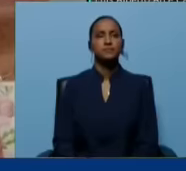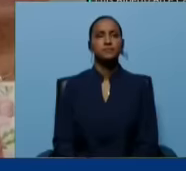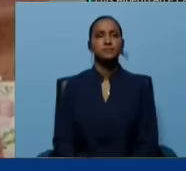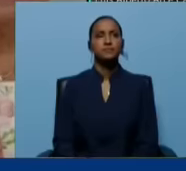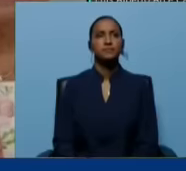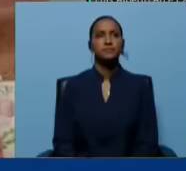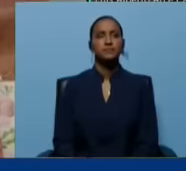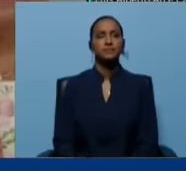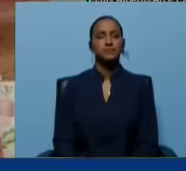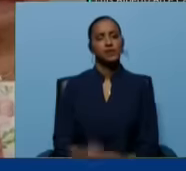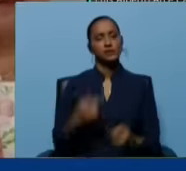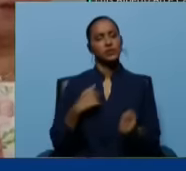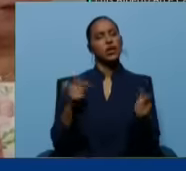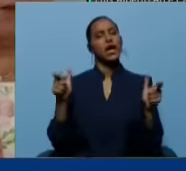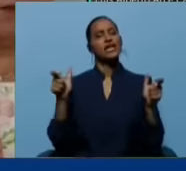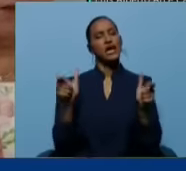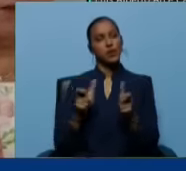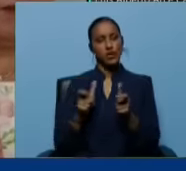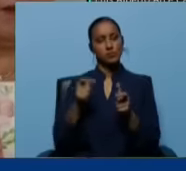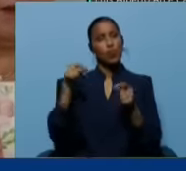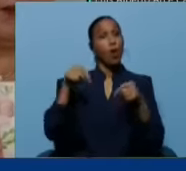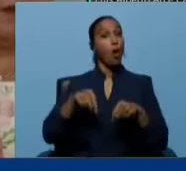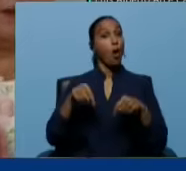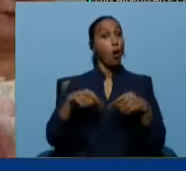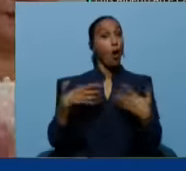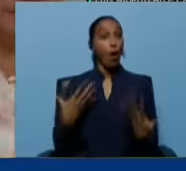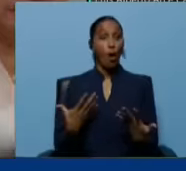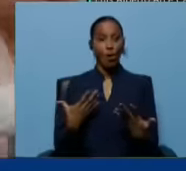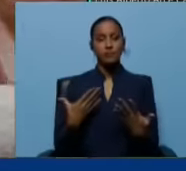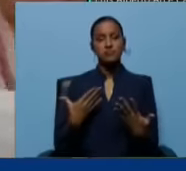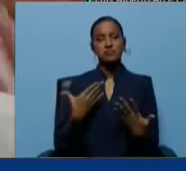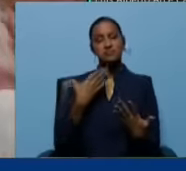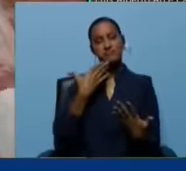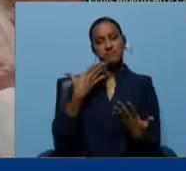Nos reunimos hoy a pocos meses